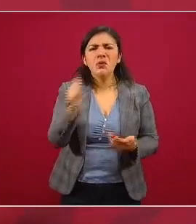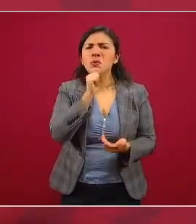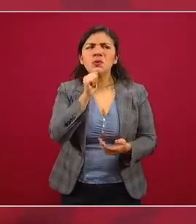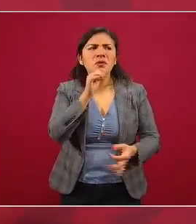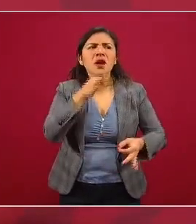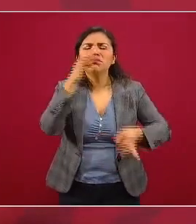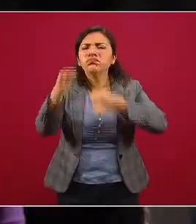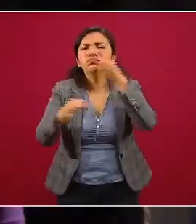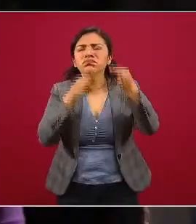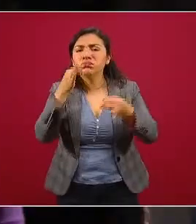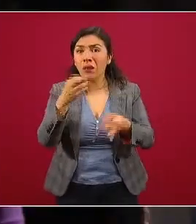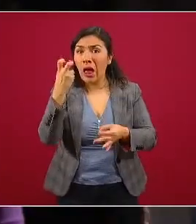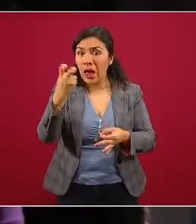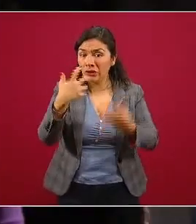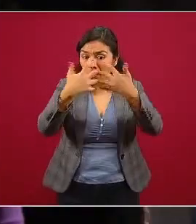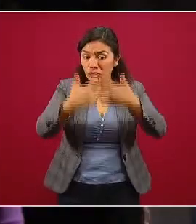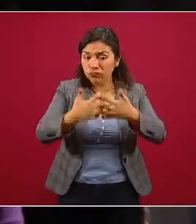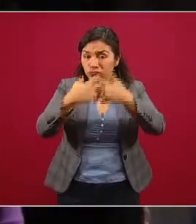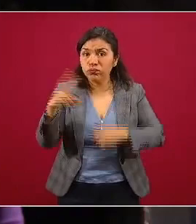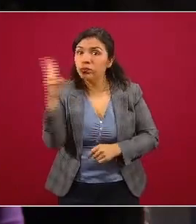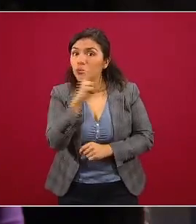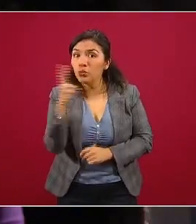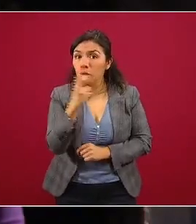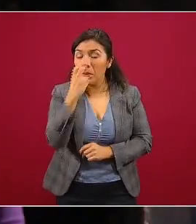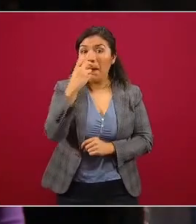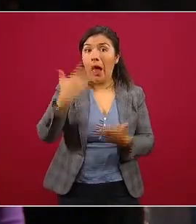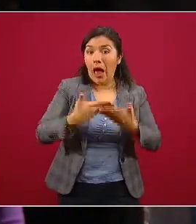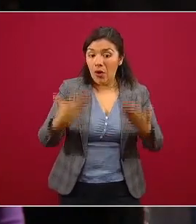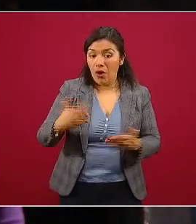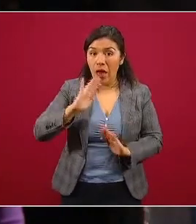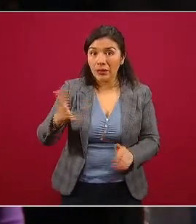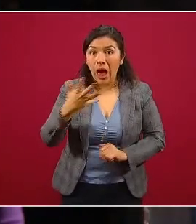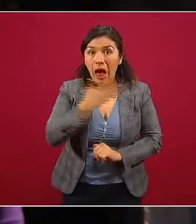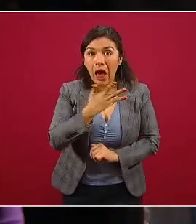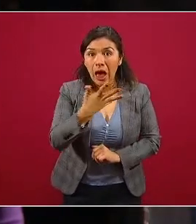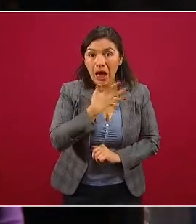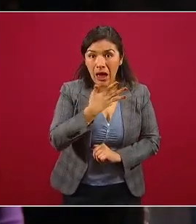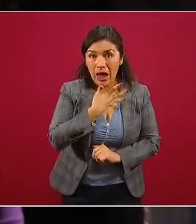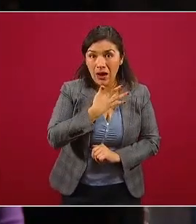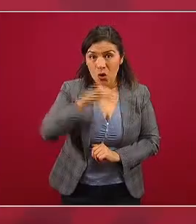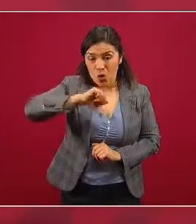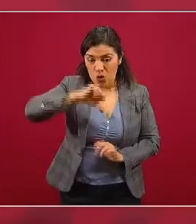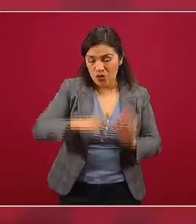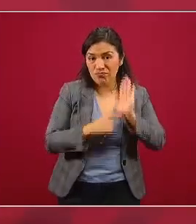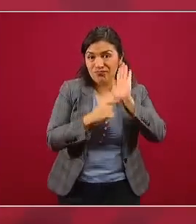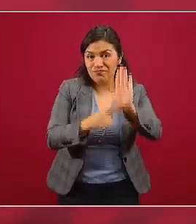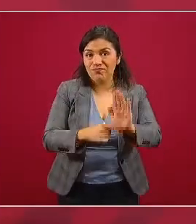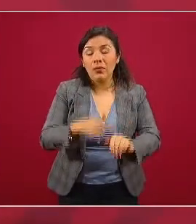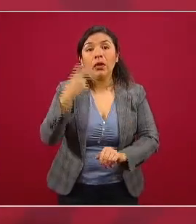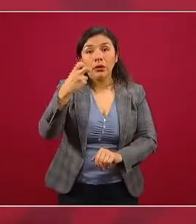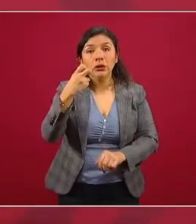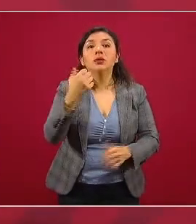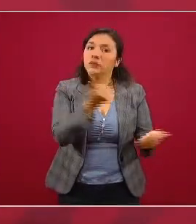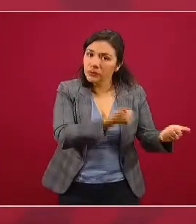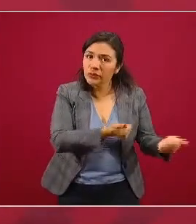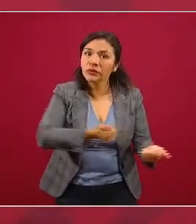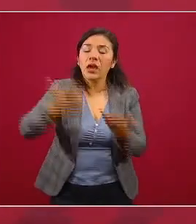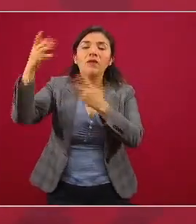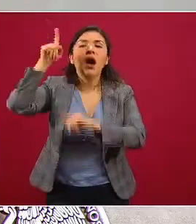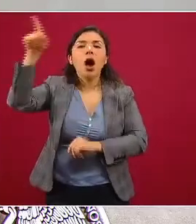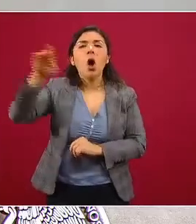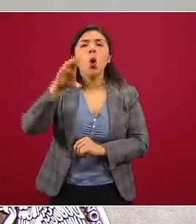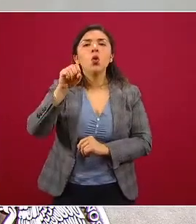anunciado, estos ventiladores que ya se cuentan en el día de hoy van para allá, para